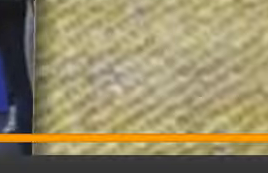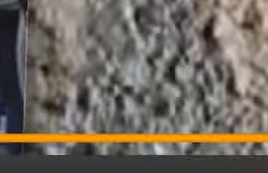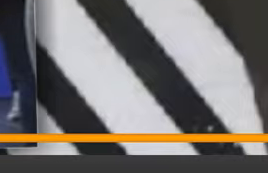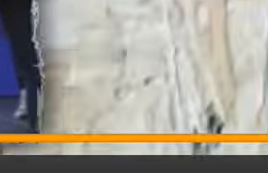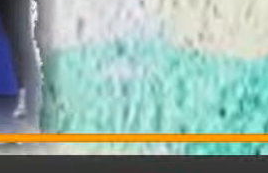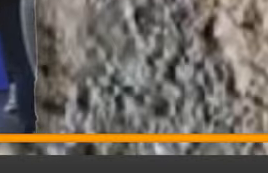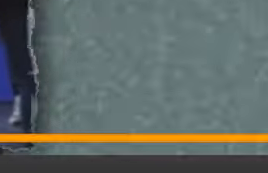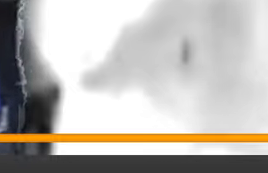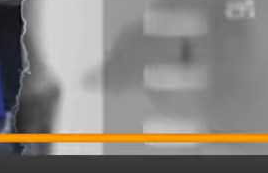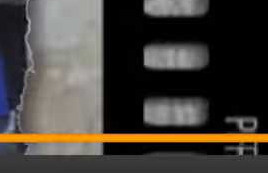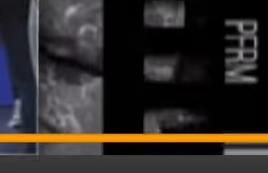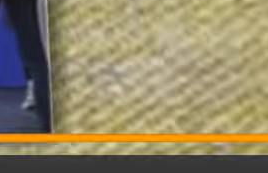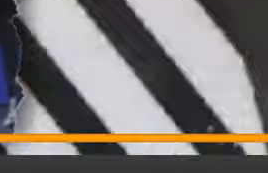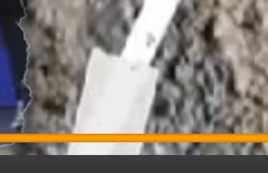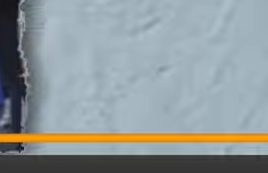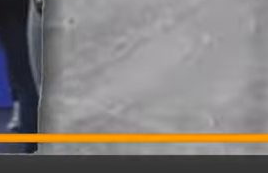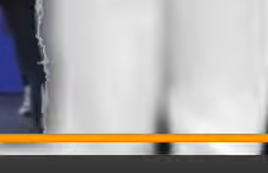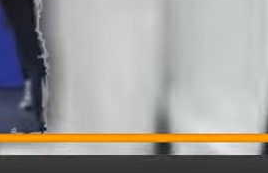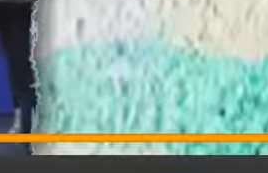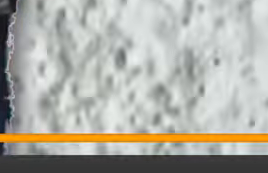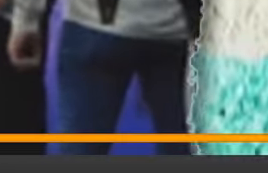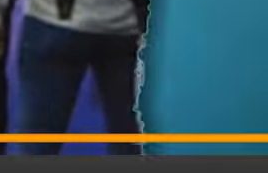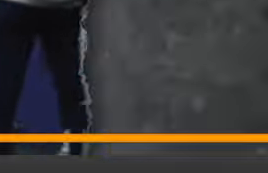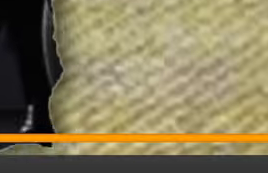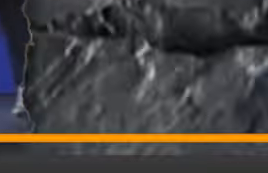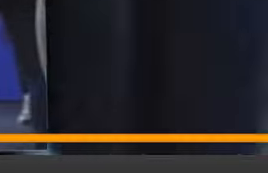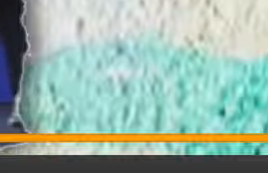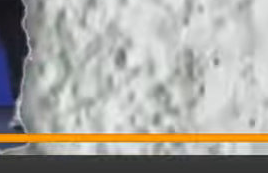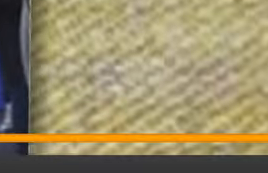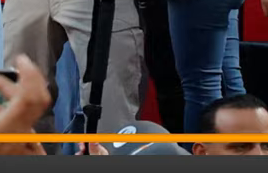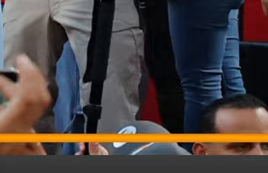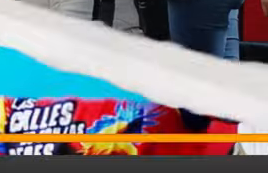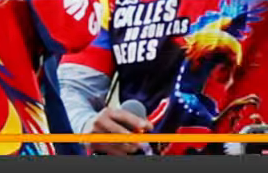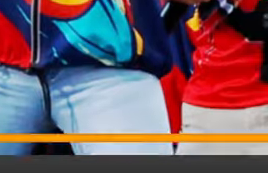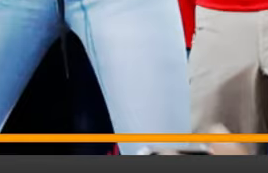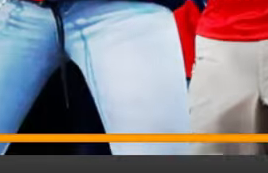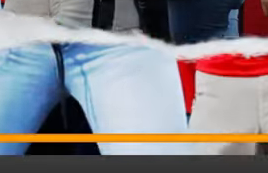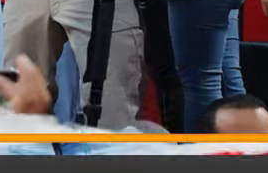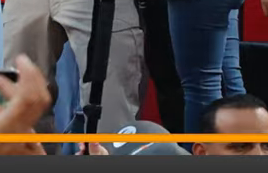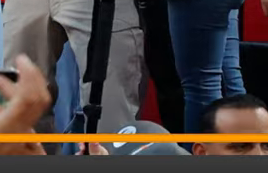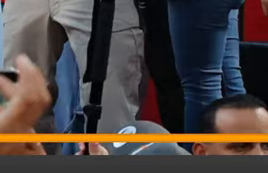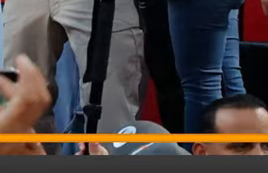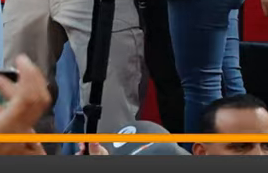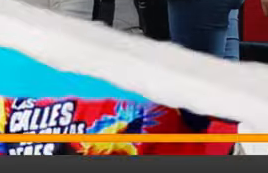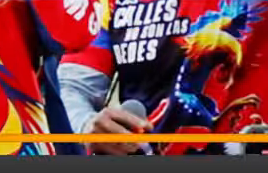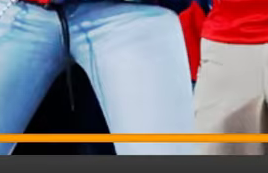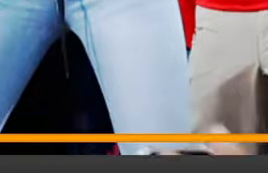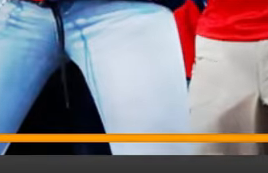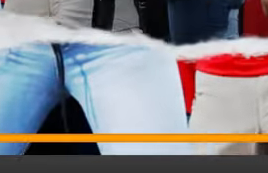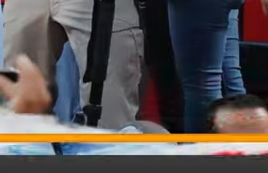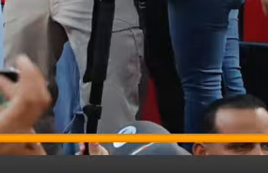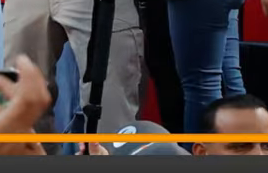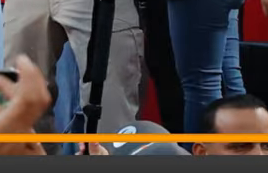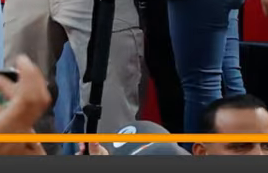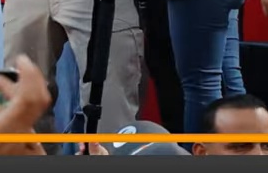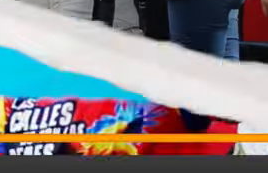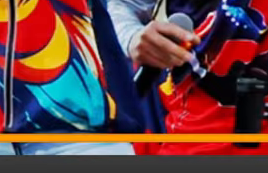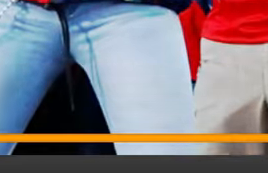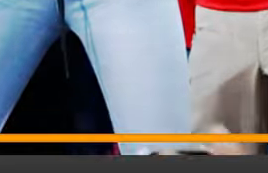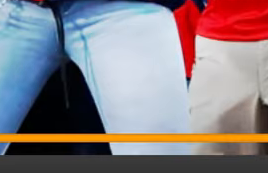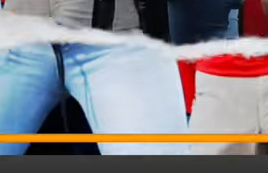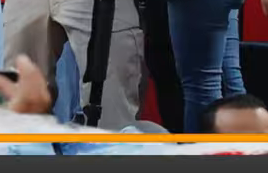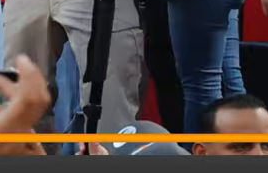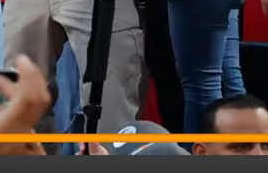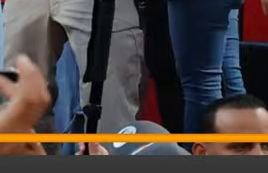Saludos a este, el canal de las noticias. Miles de familias salen a marchar en Venezuela y piden la libertad de los presos en las